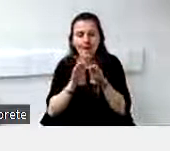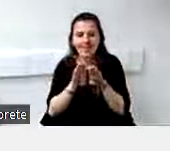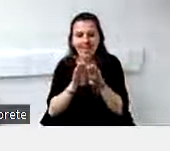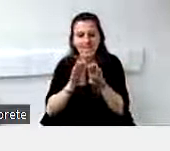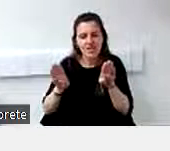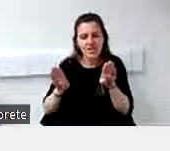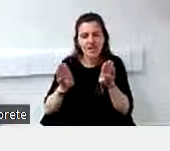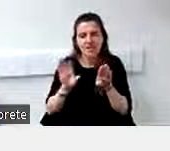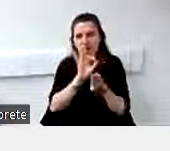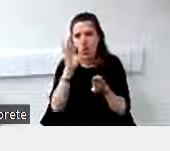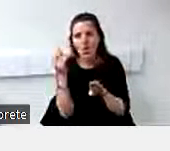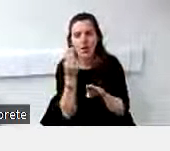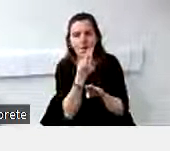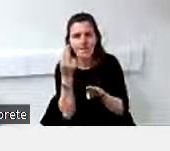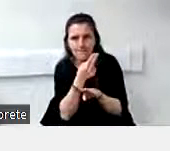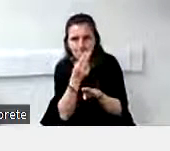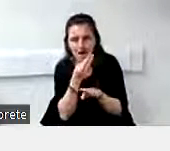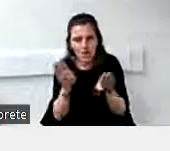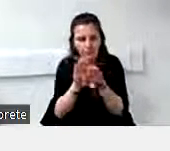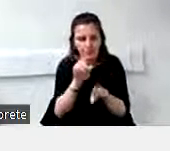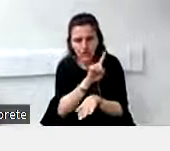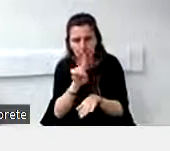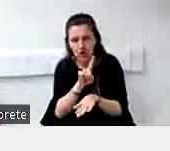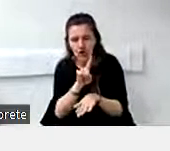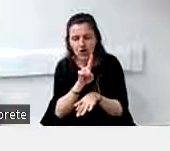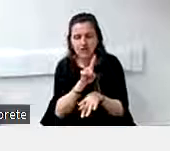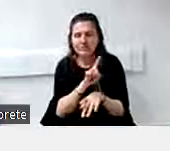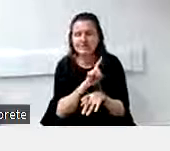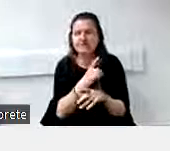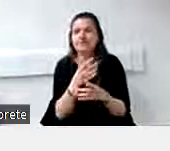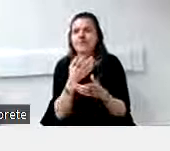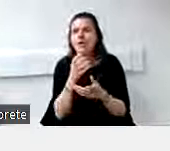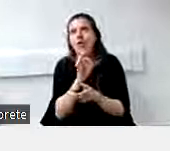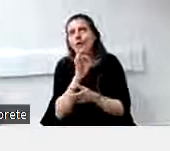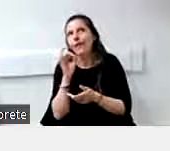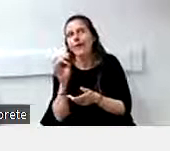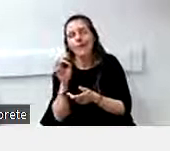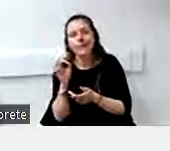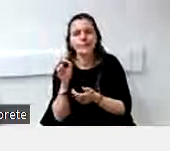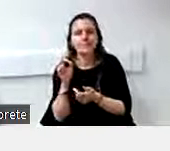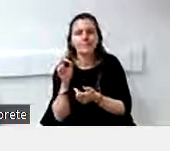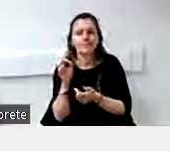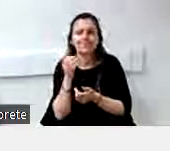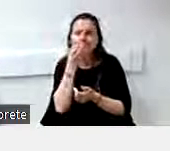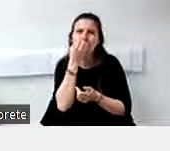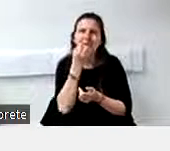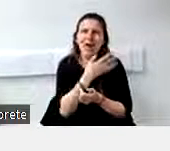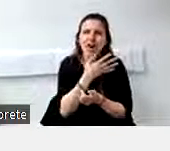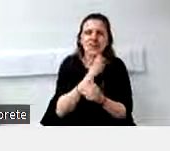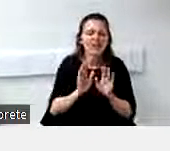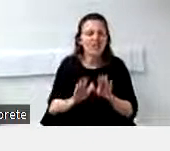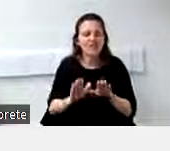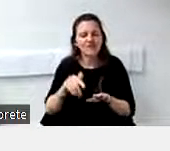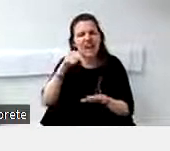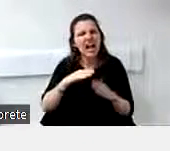la puerta semiabierta, o pensar que mejor que no salgan porque la